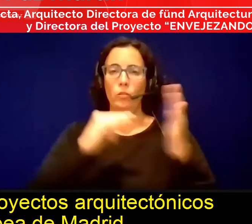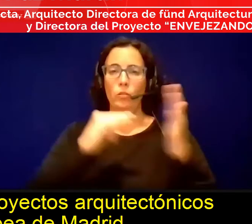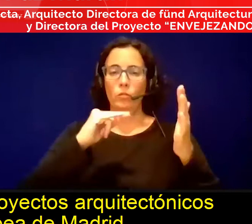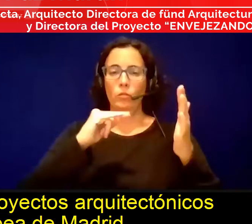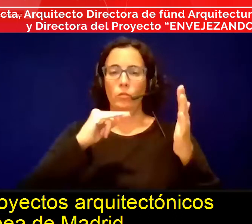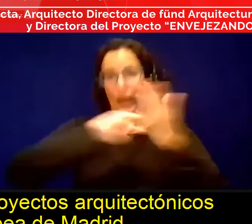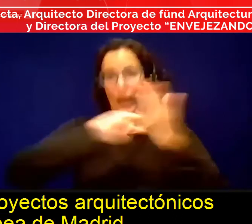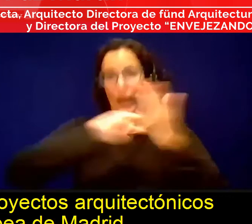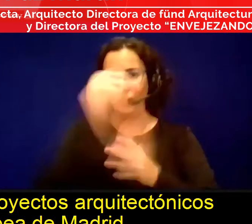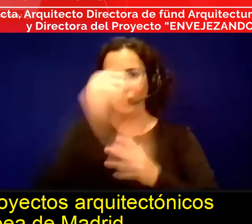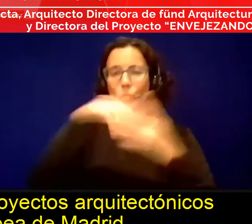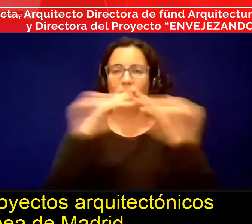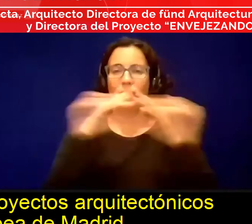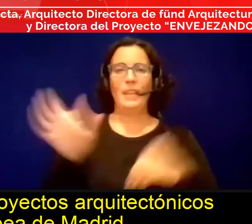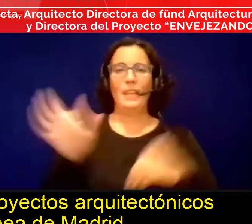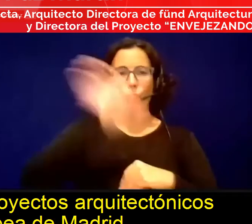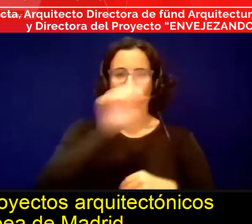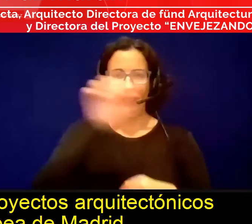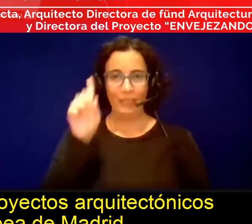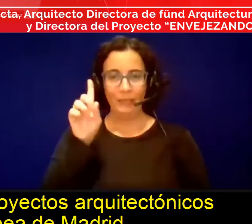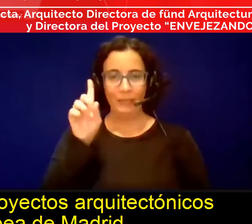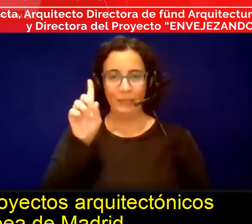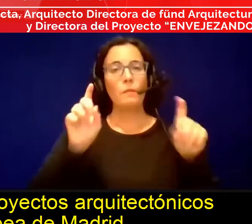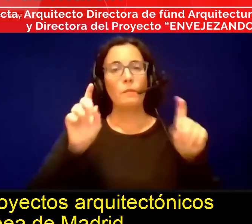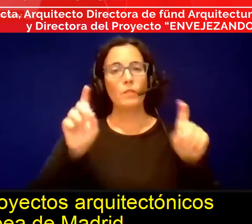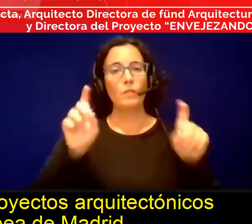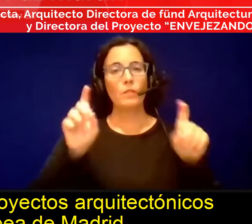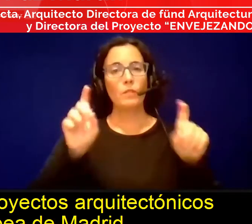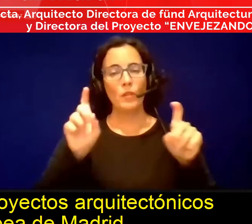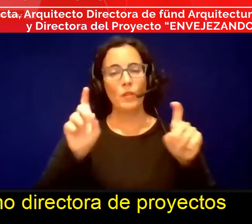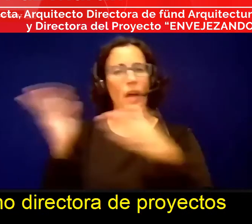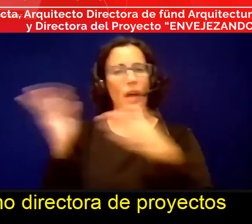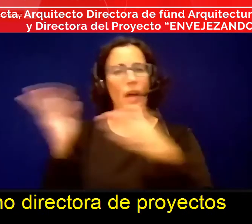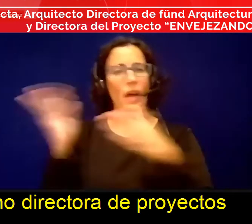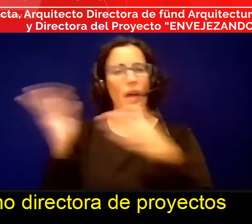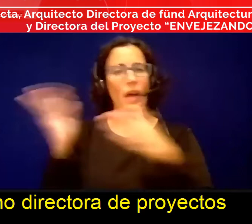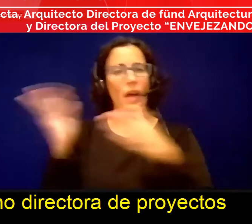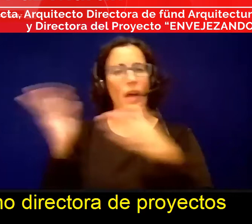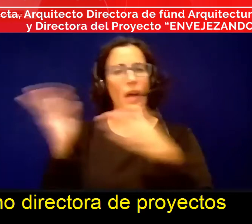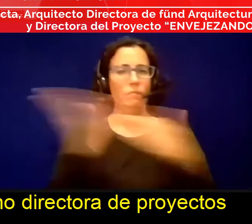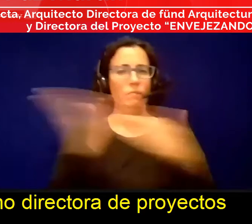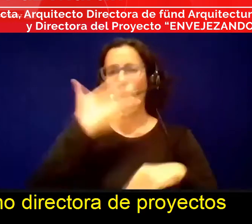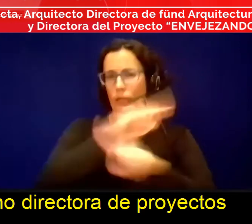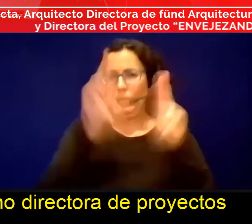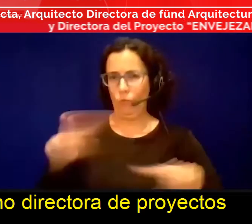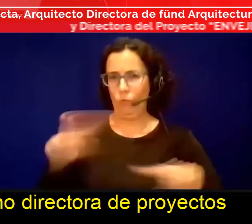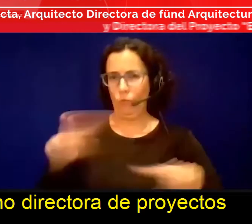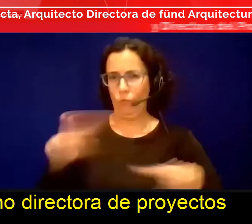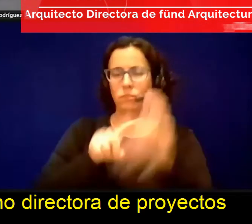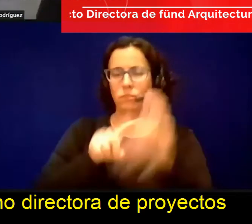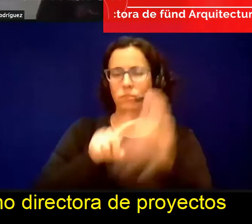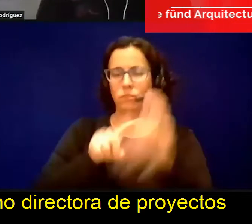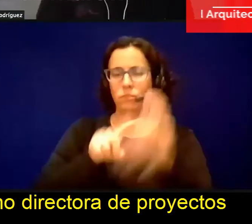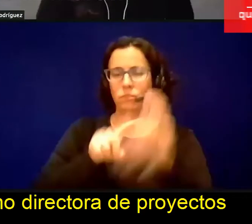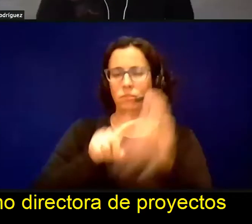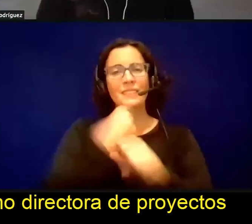Europea de Madrid y profesora invitada en diversas escuelas internacionales. Ha trabajado como arquitecto, como directora de